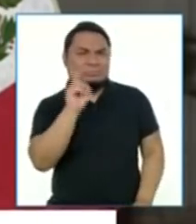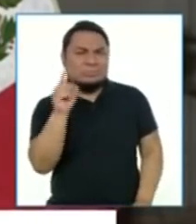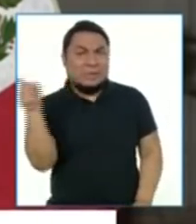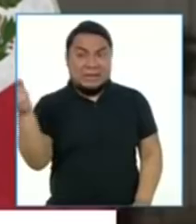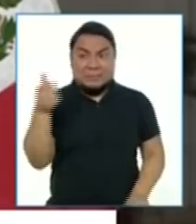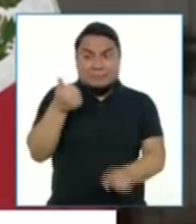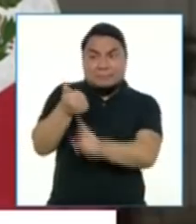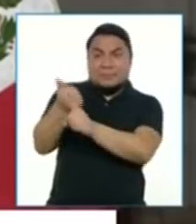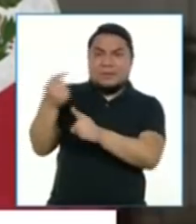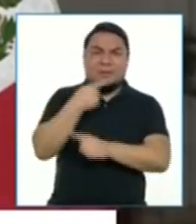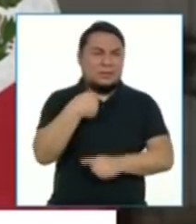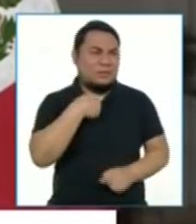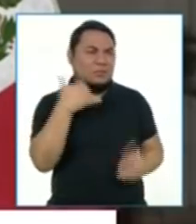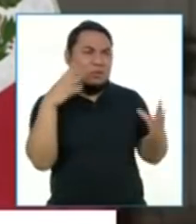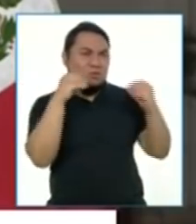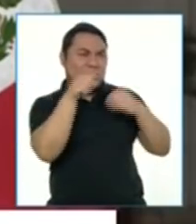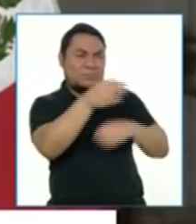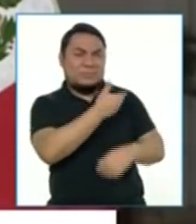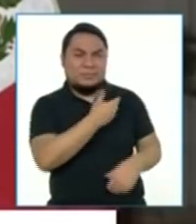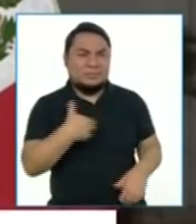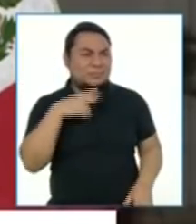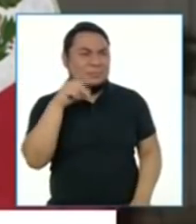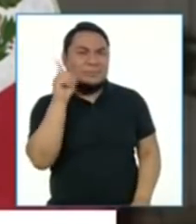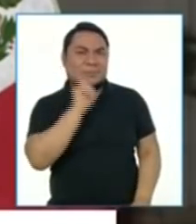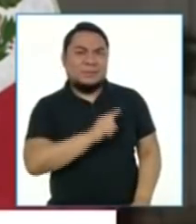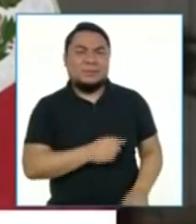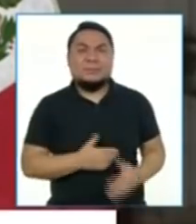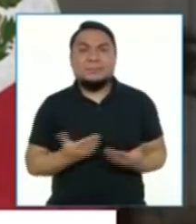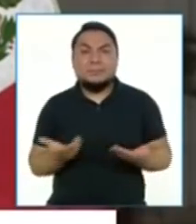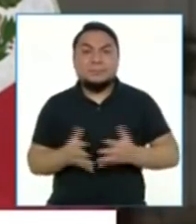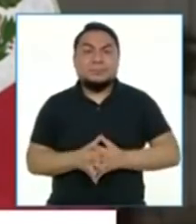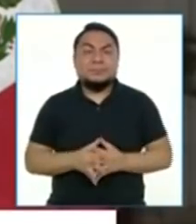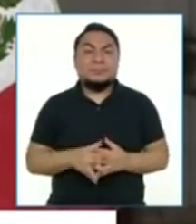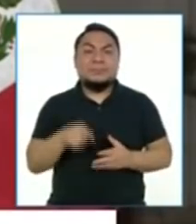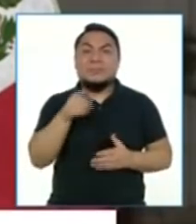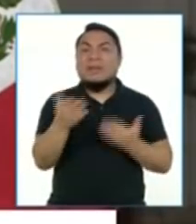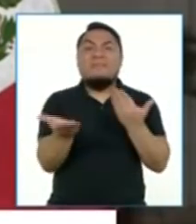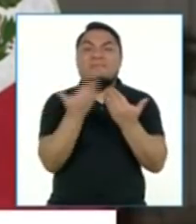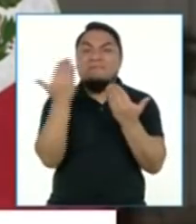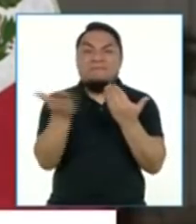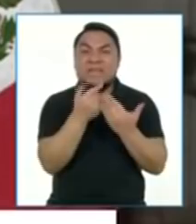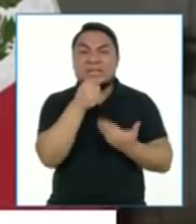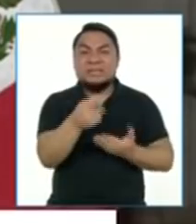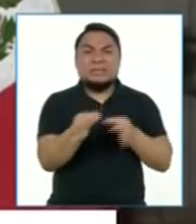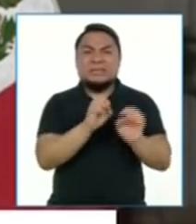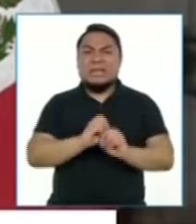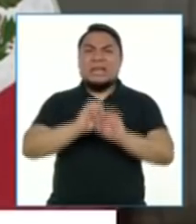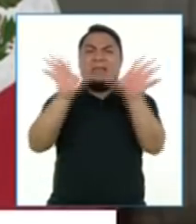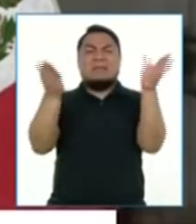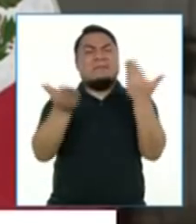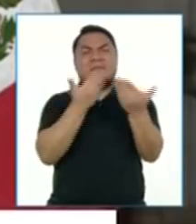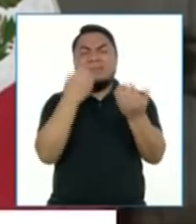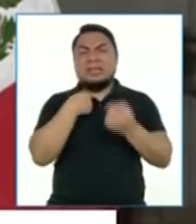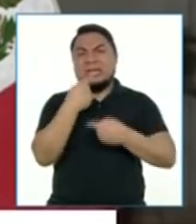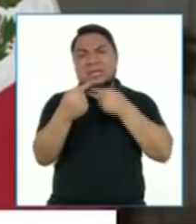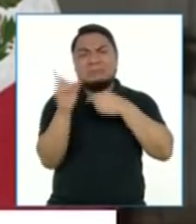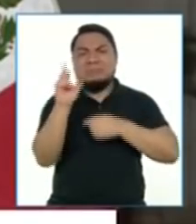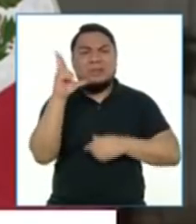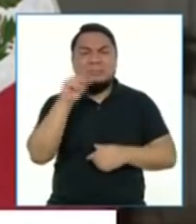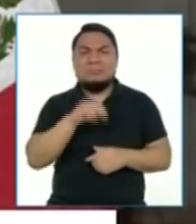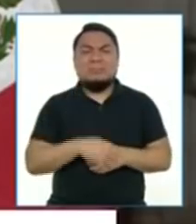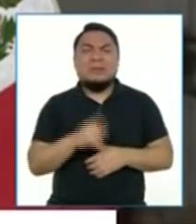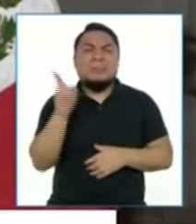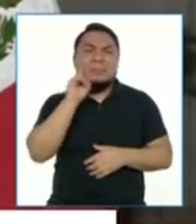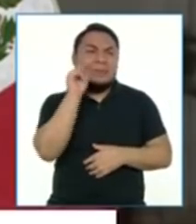todavía queda en el aire todavía no está aclarado me parece el segundo punto es algo también de fondo como